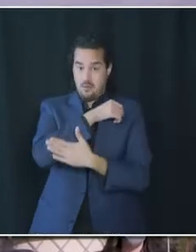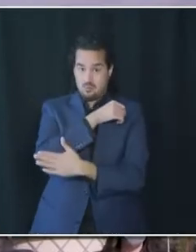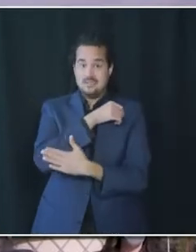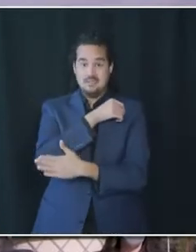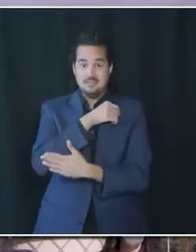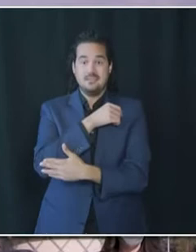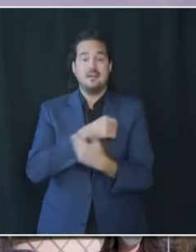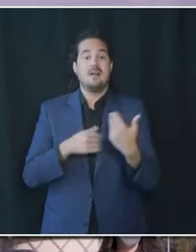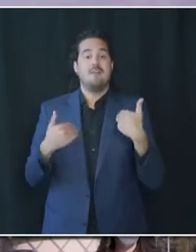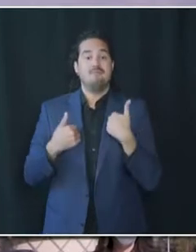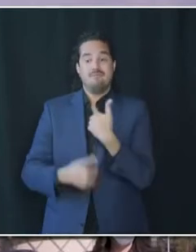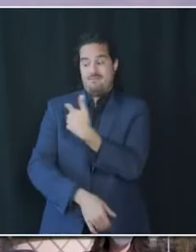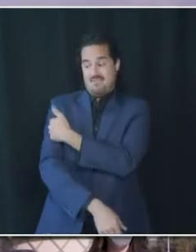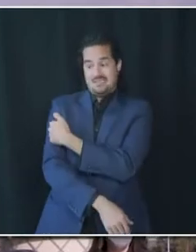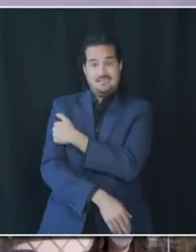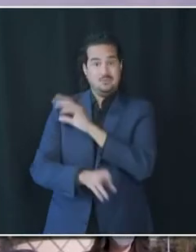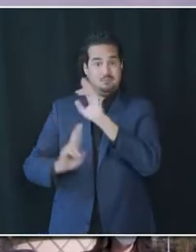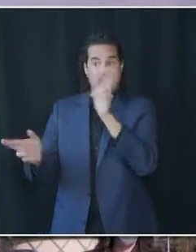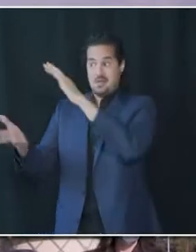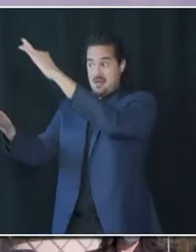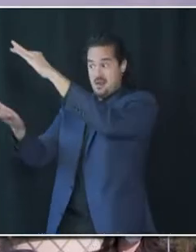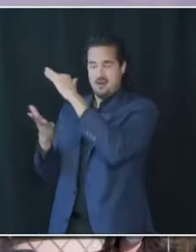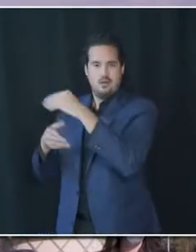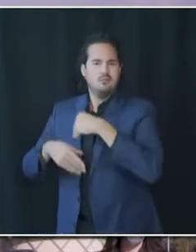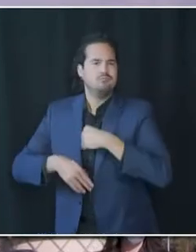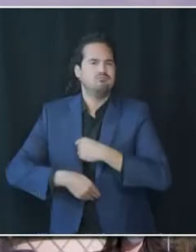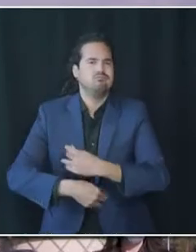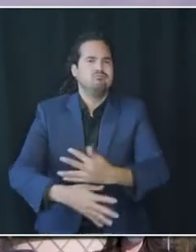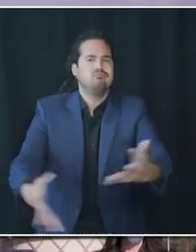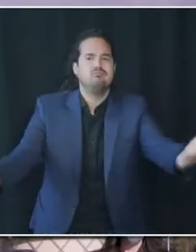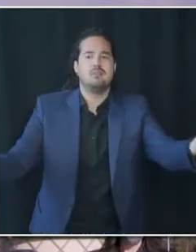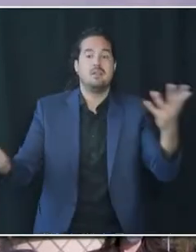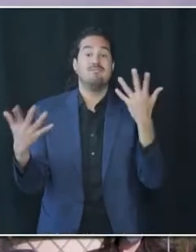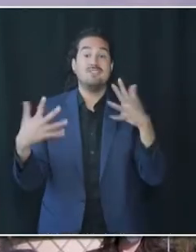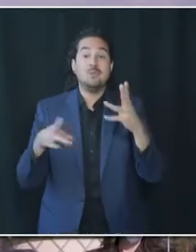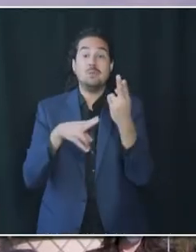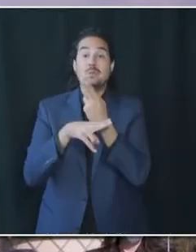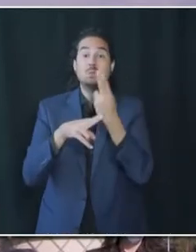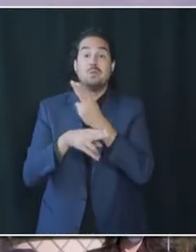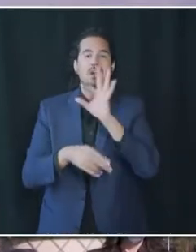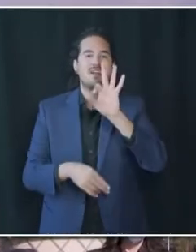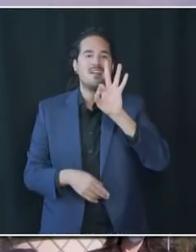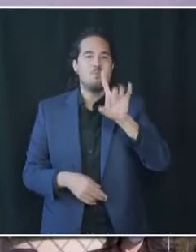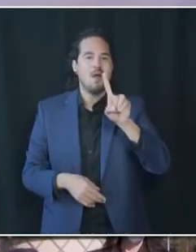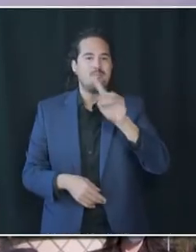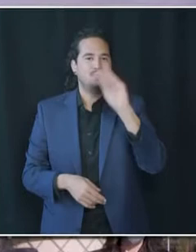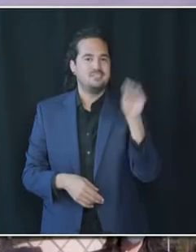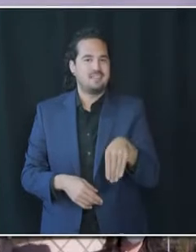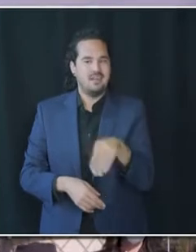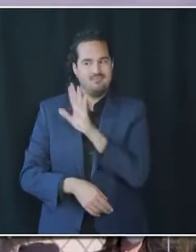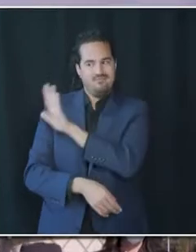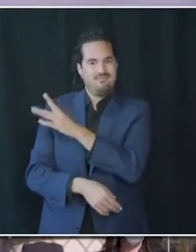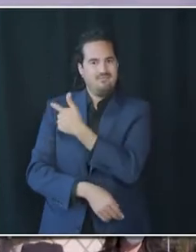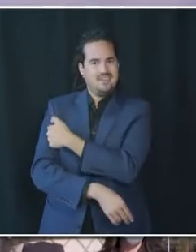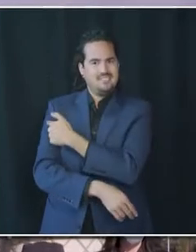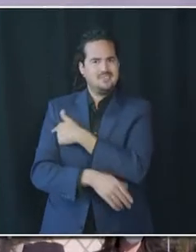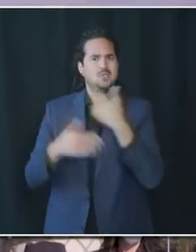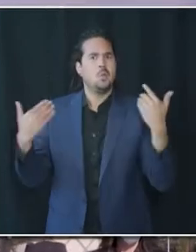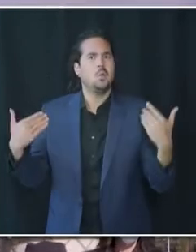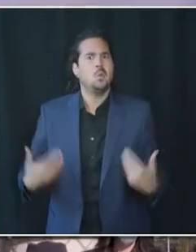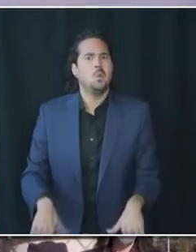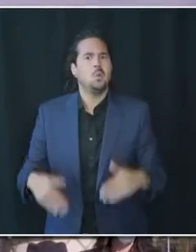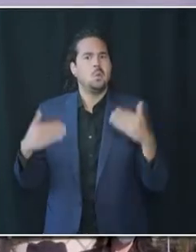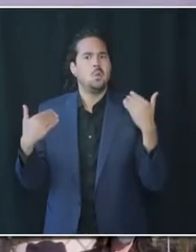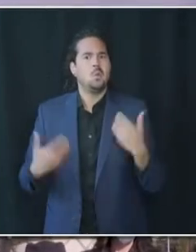administradas hay algunos condados que tienen niveles bajos de 22% que es inaceptable de modo que estamos aprendiendo de esos condados